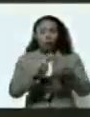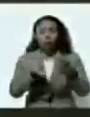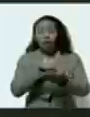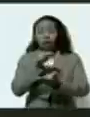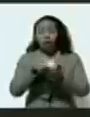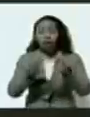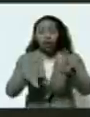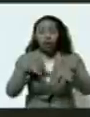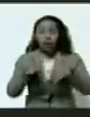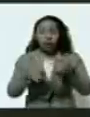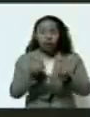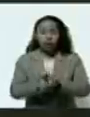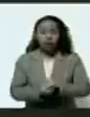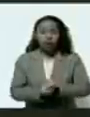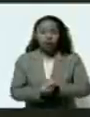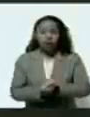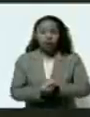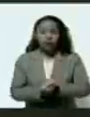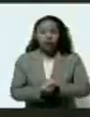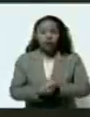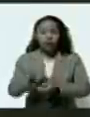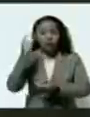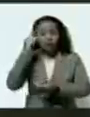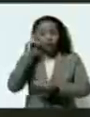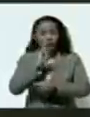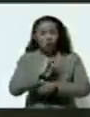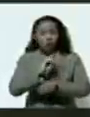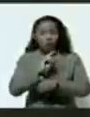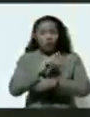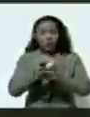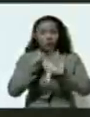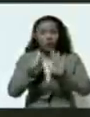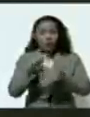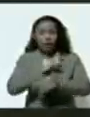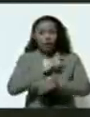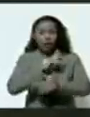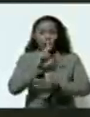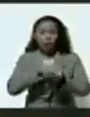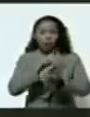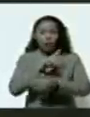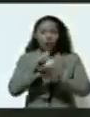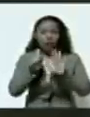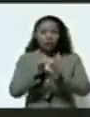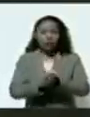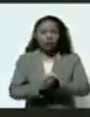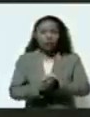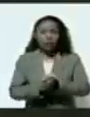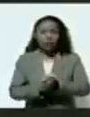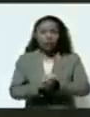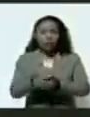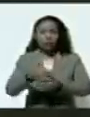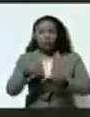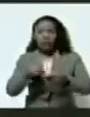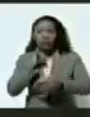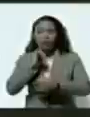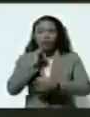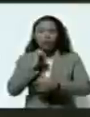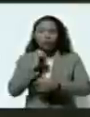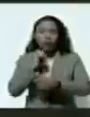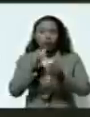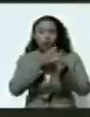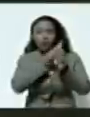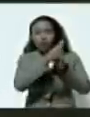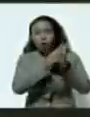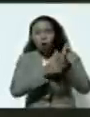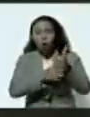de Activistas, con fecha lunes 16 de enero de 2016, tras recibir el informe de